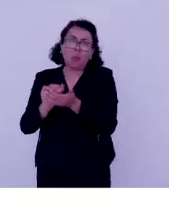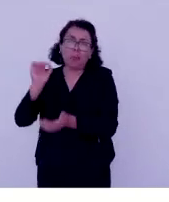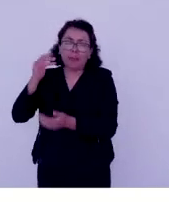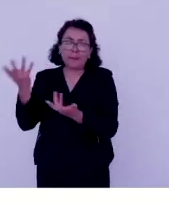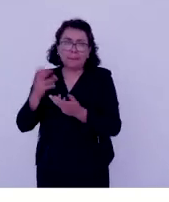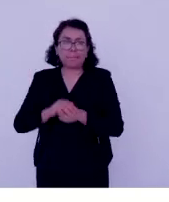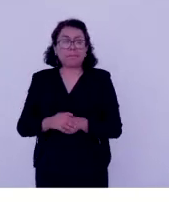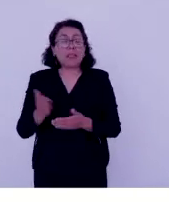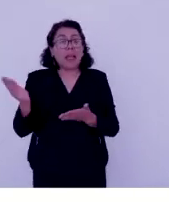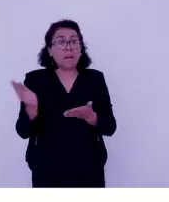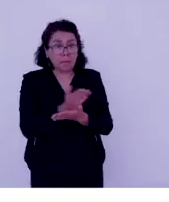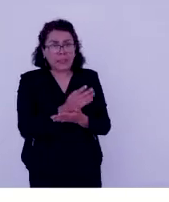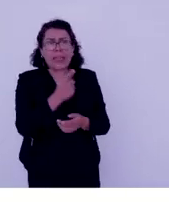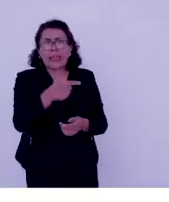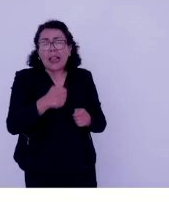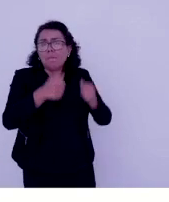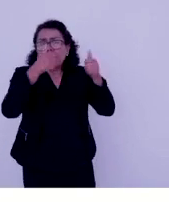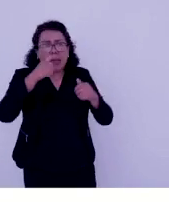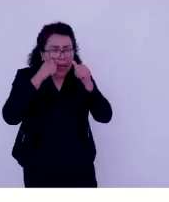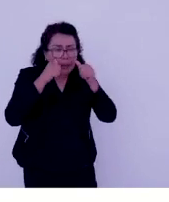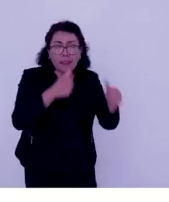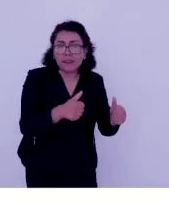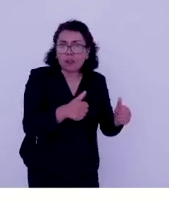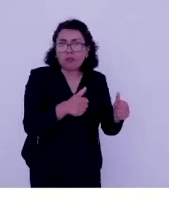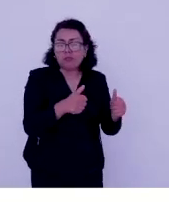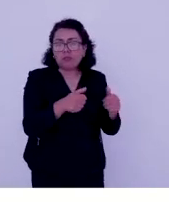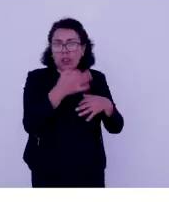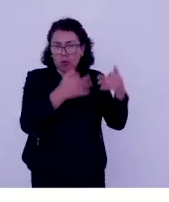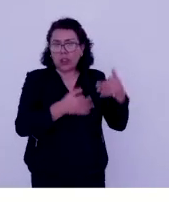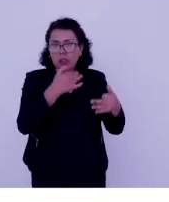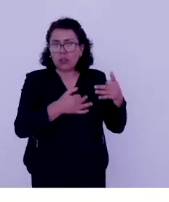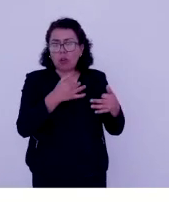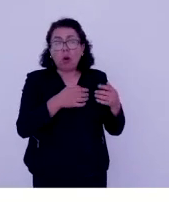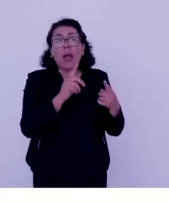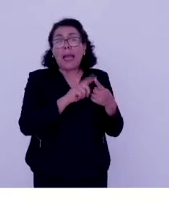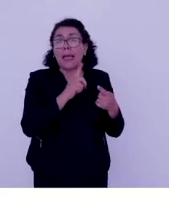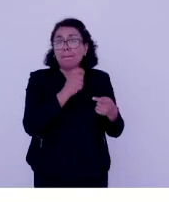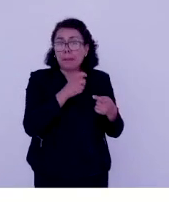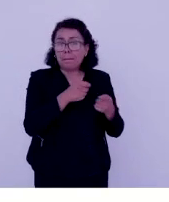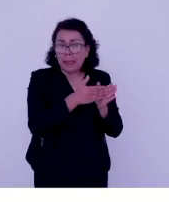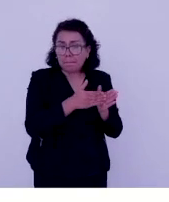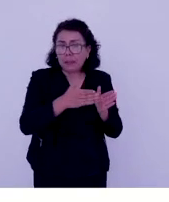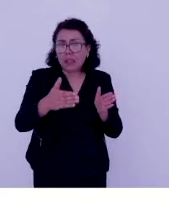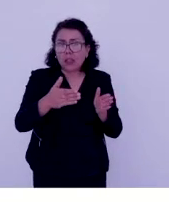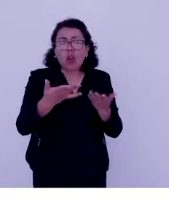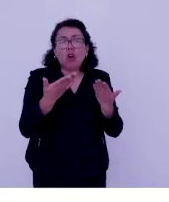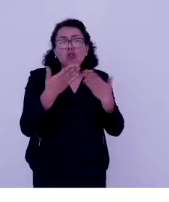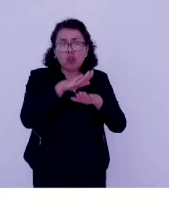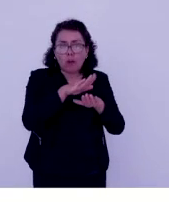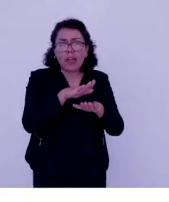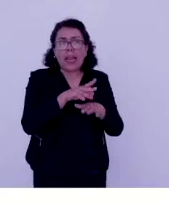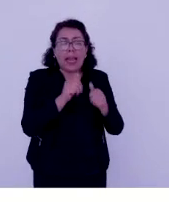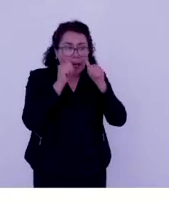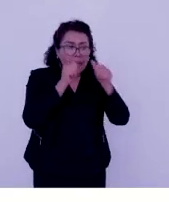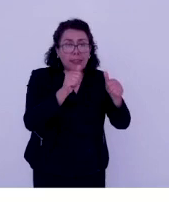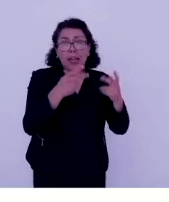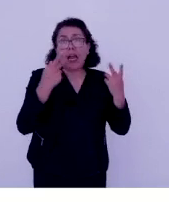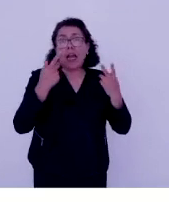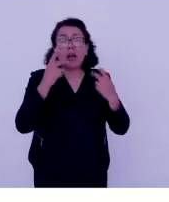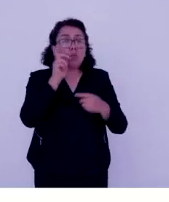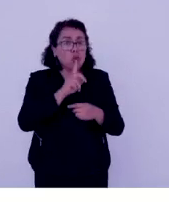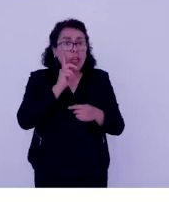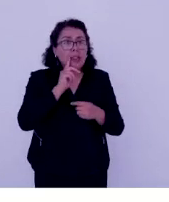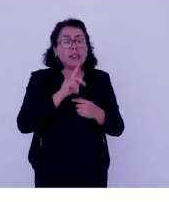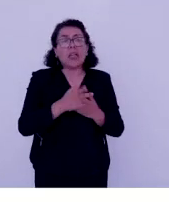órganos jurisdiccionales de primera instancia informo que arrancamos la segunda etapa de los juzgados penales especializados en violencia contra la mujer que ya